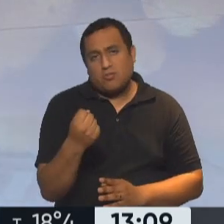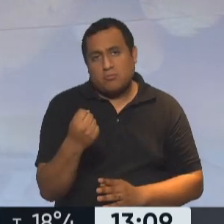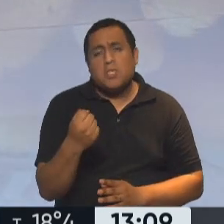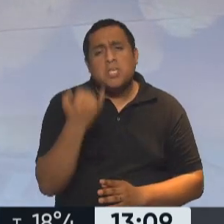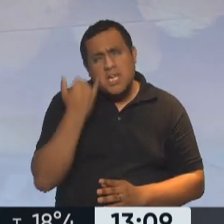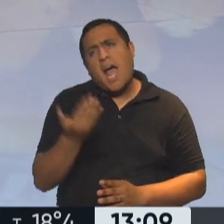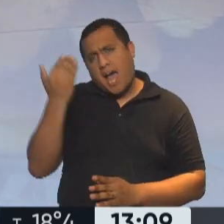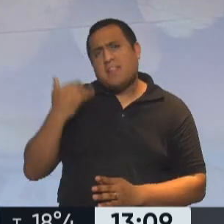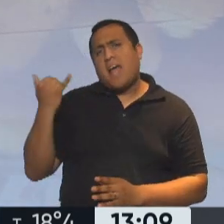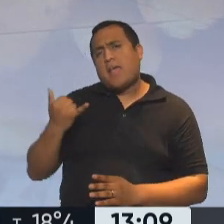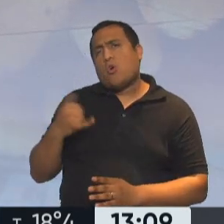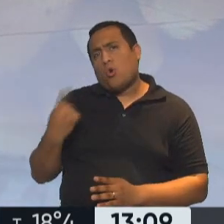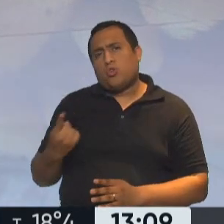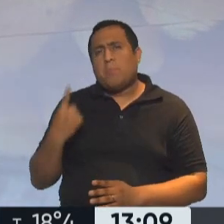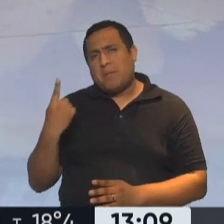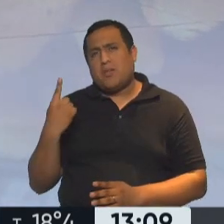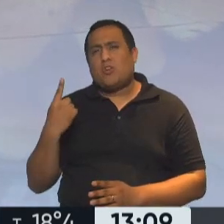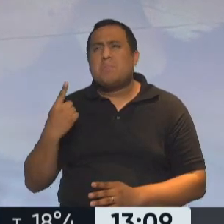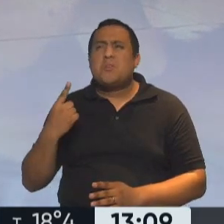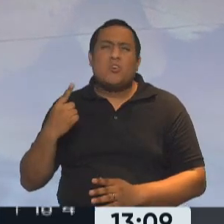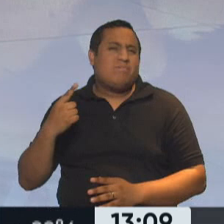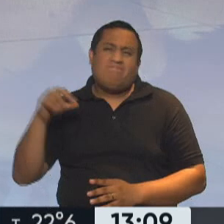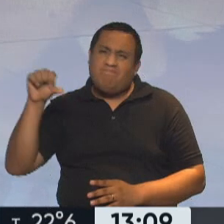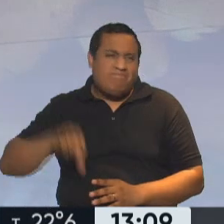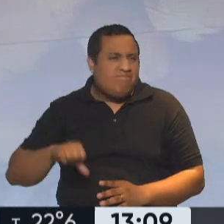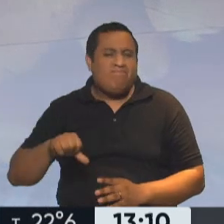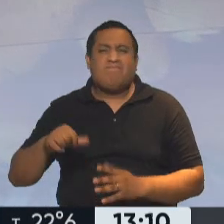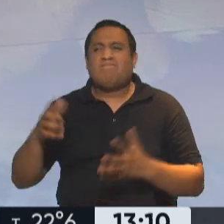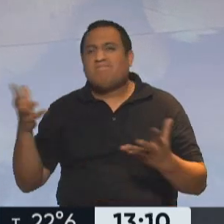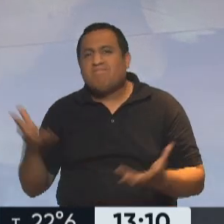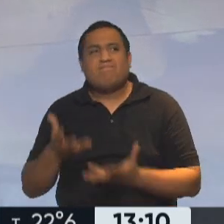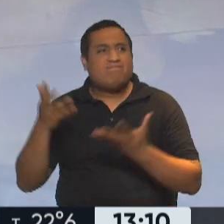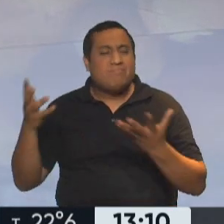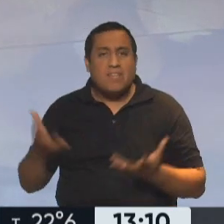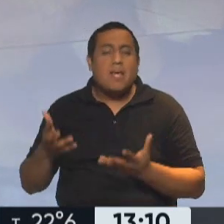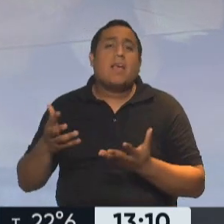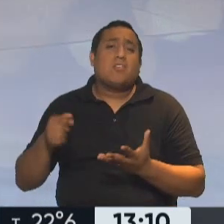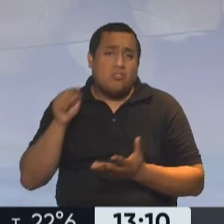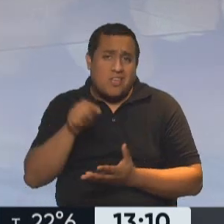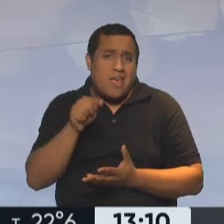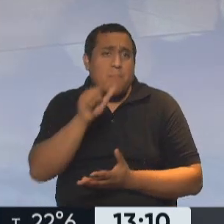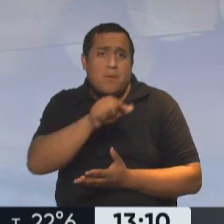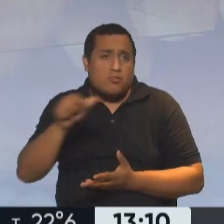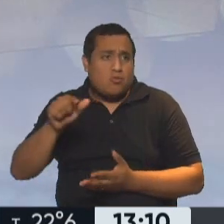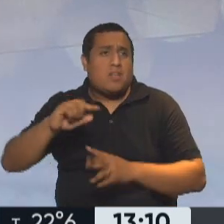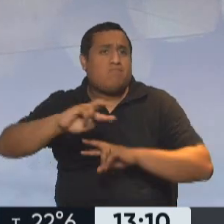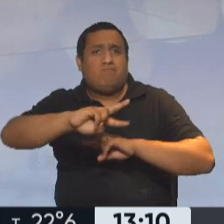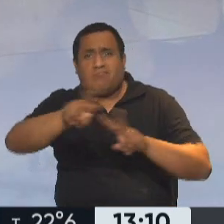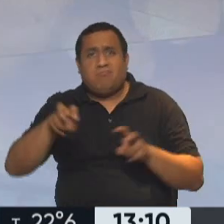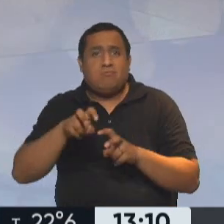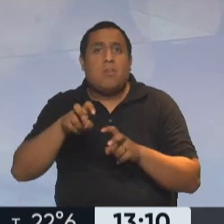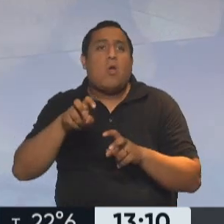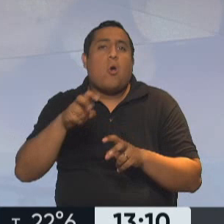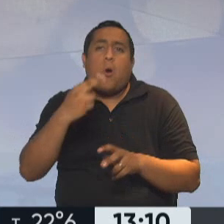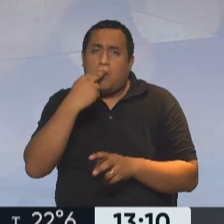primero que no funcionó, fue más complejo, generaba una rentabilidad o le producía una rentabilidad de 11% al